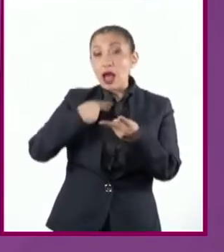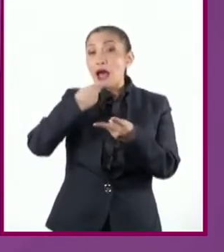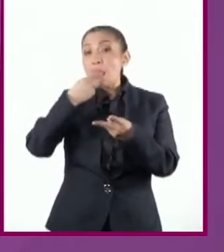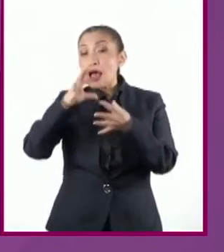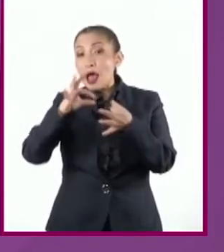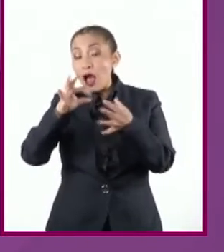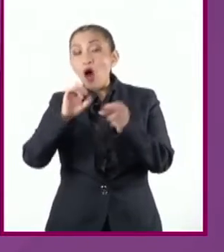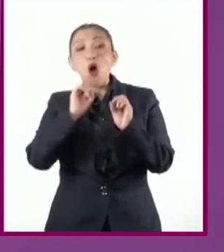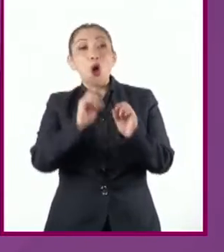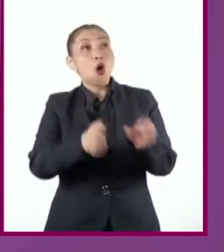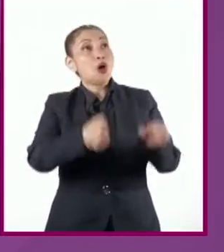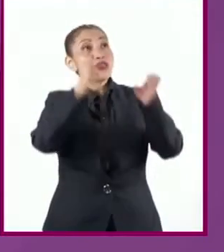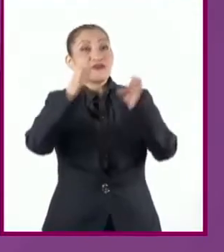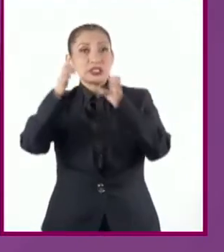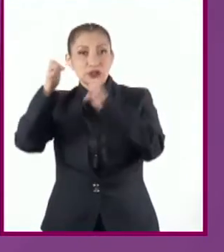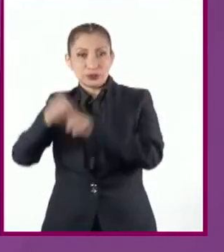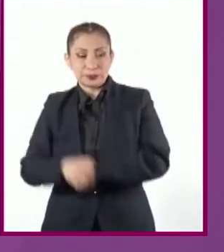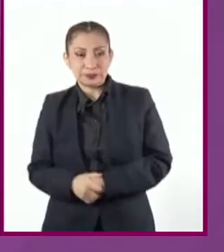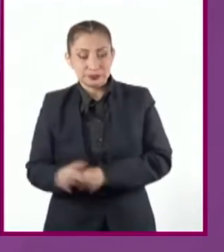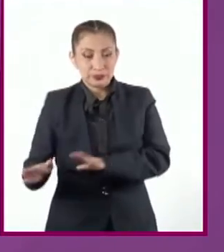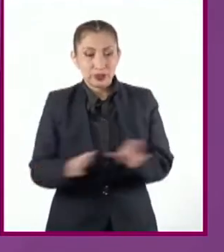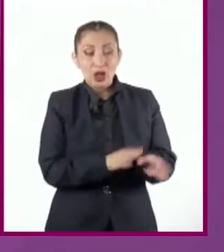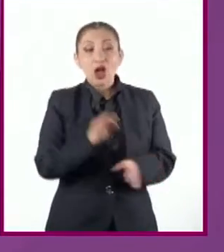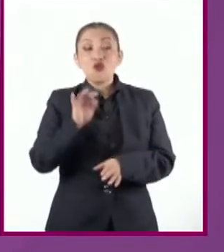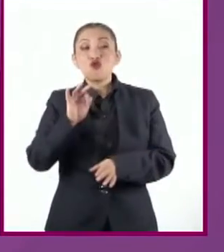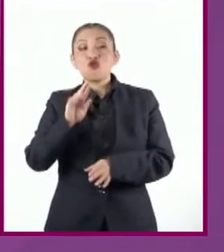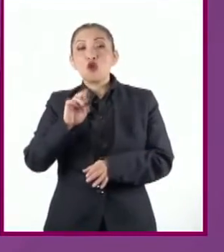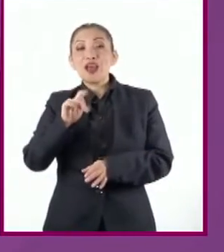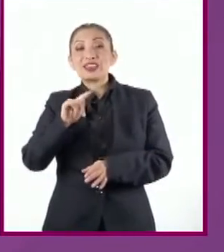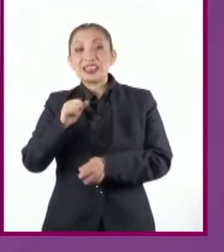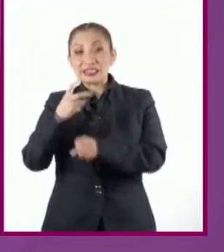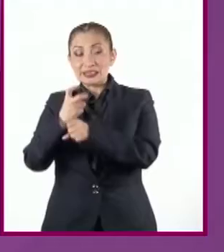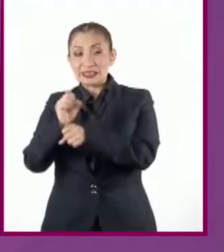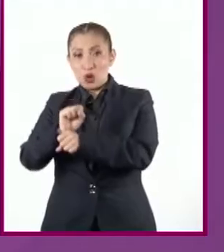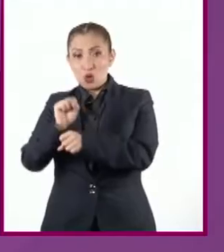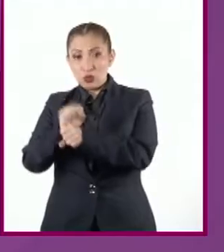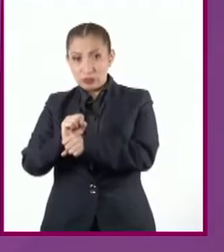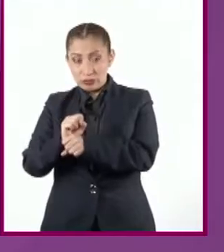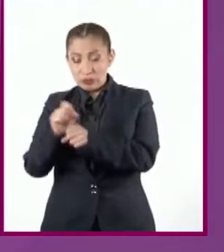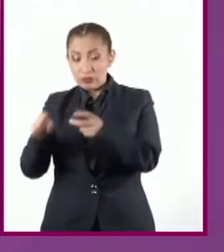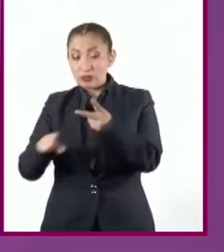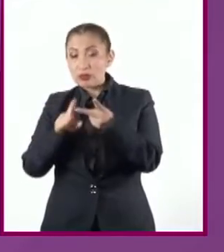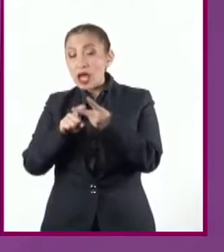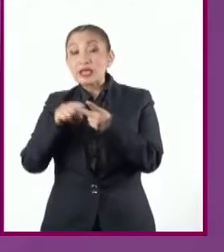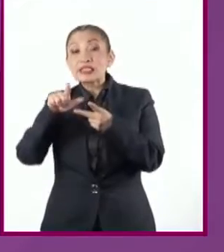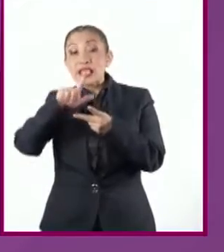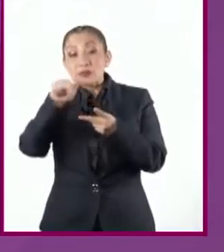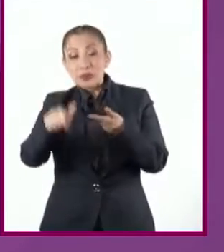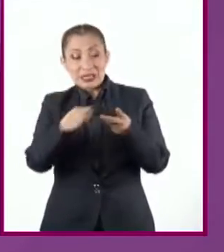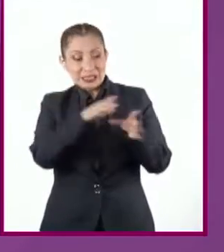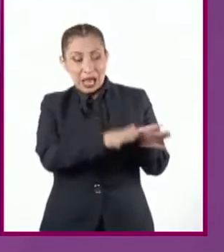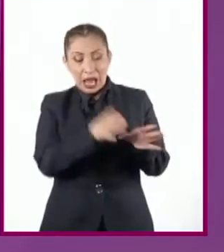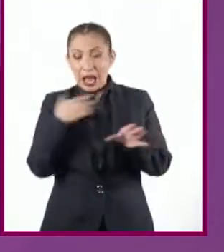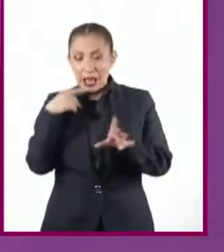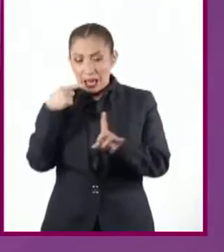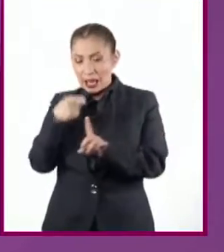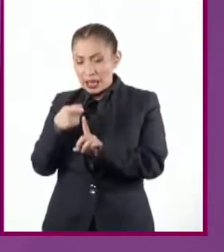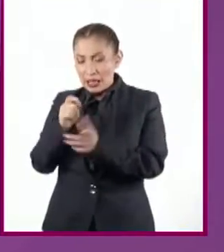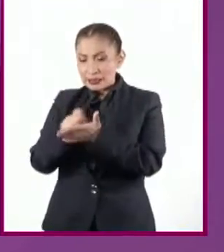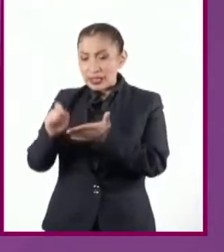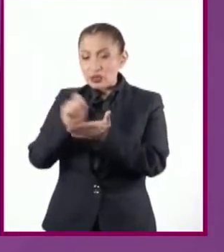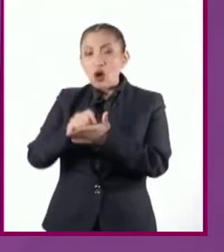o arquitectónicas. Las fuentes secundarias son escritos posteriores al objeto de estudio y